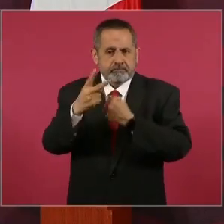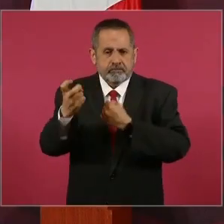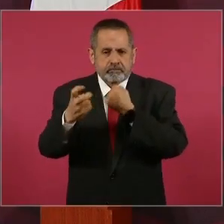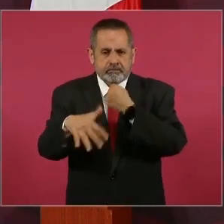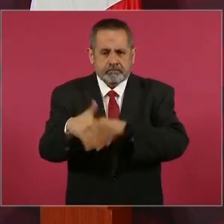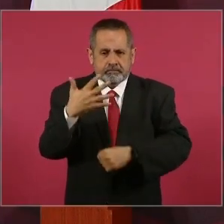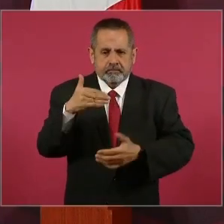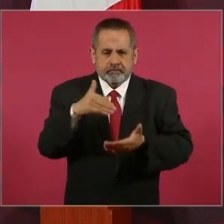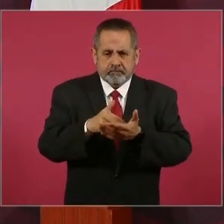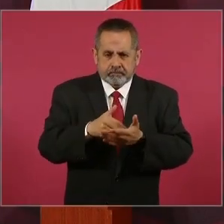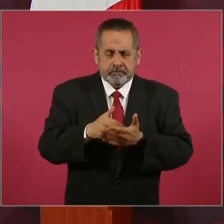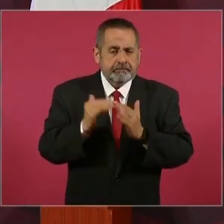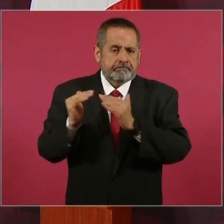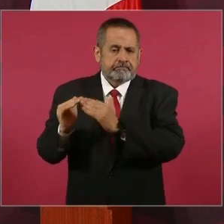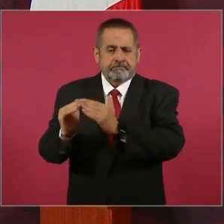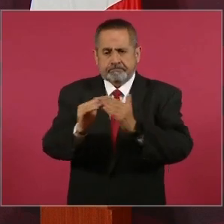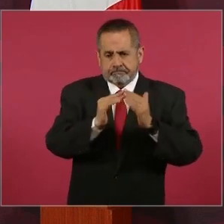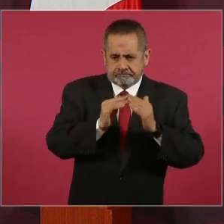214,000